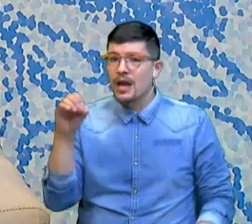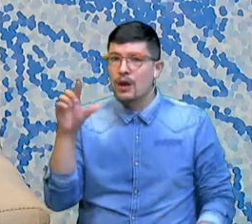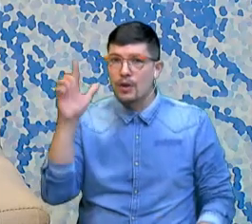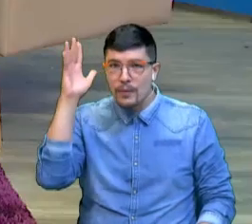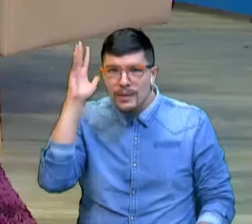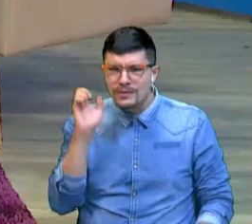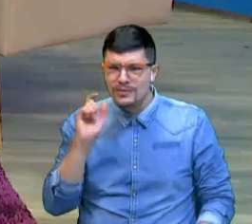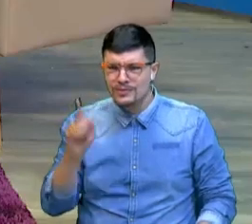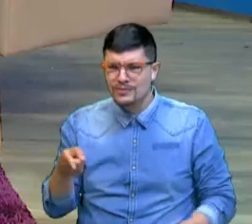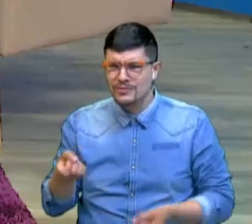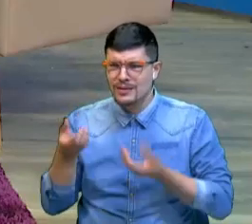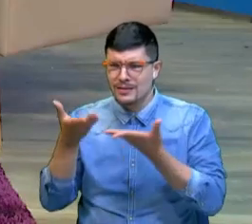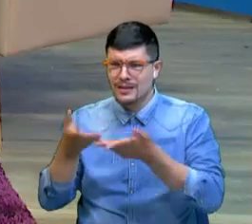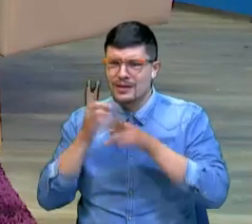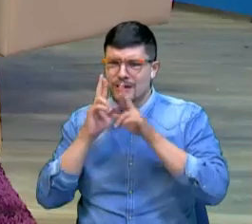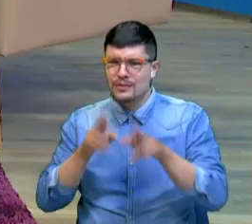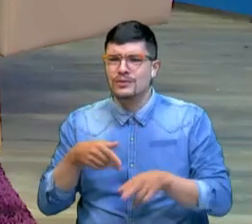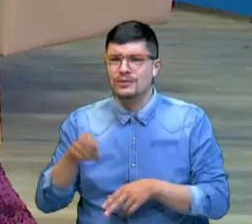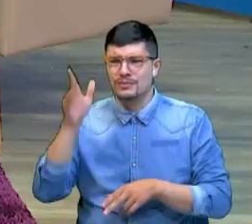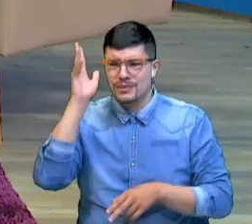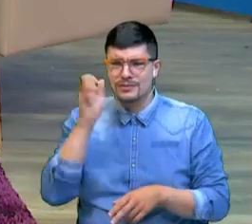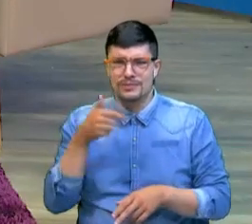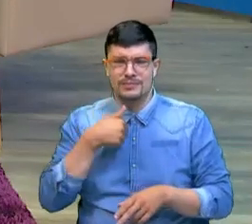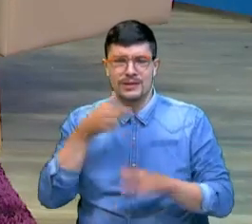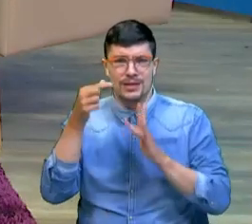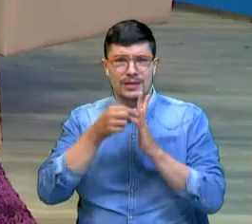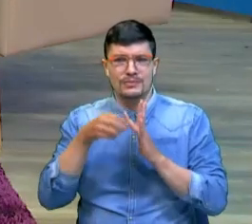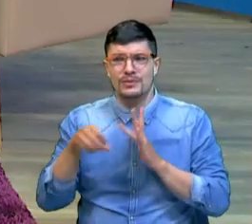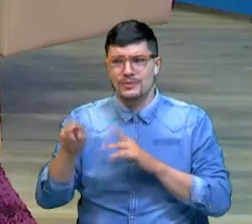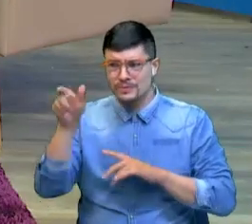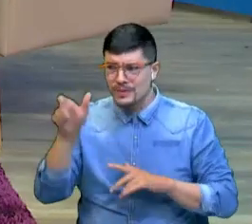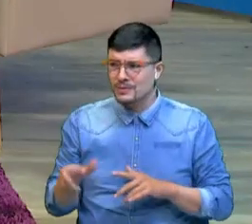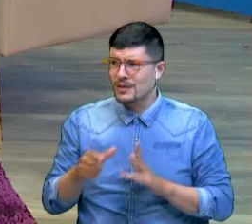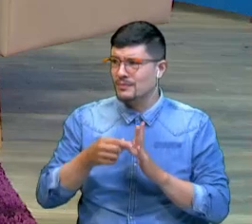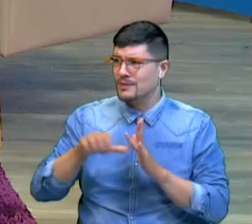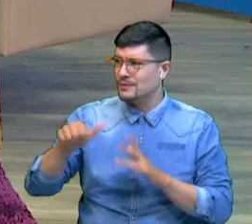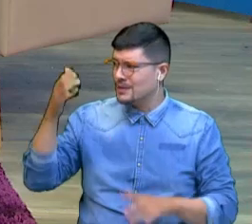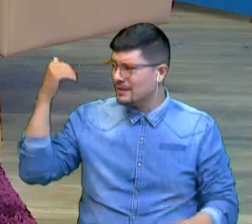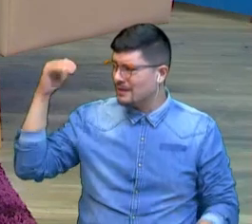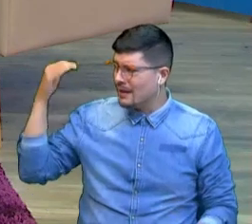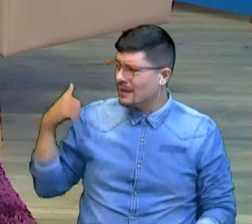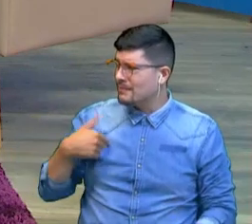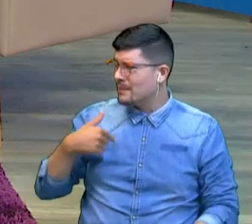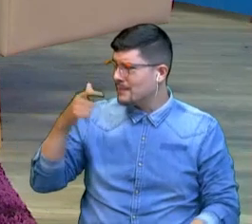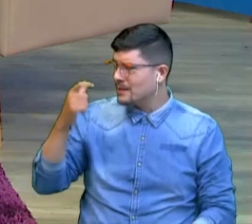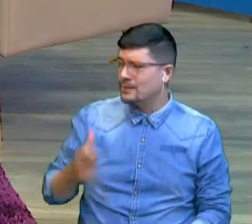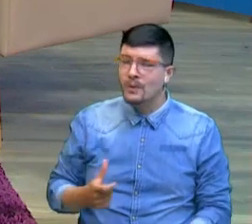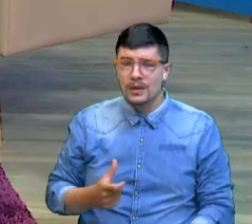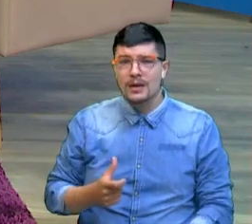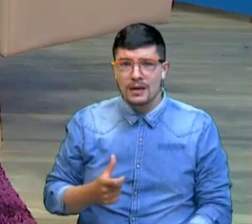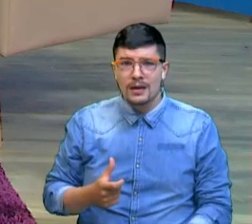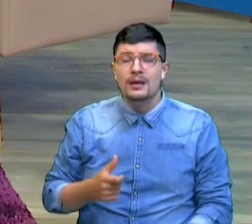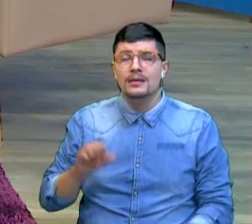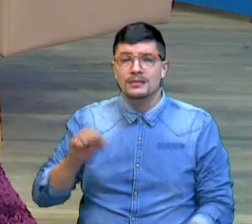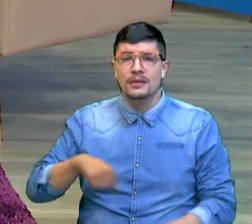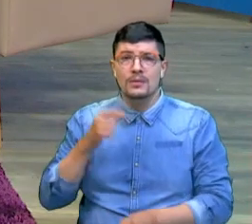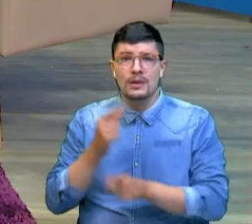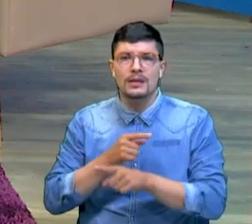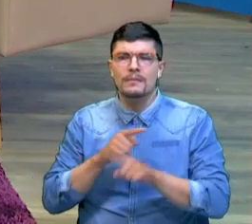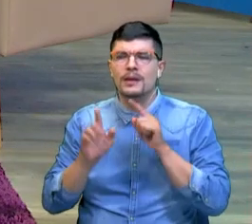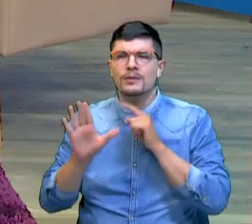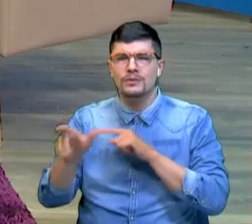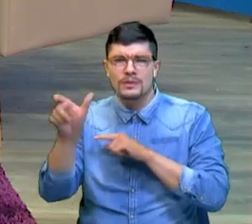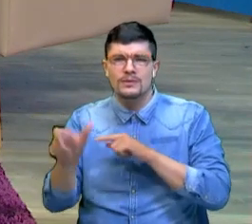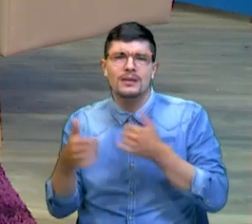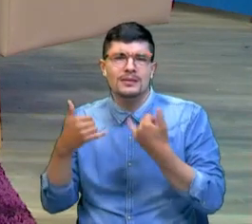esa pensión de mi esposo. Él tuvo una esposa mucho antes que mi persona, sí, él, pero él se había separado